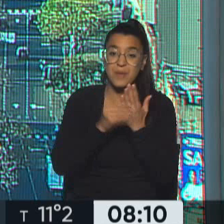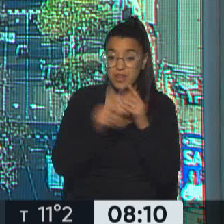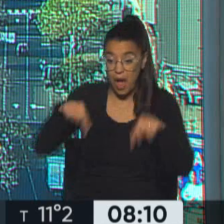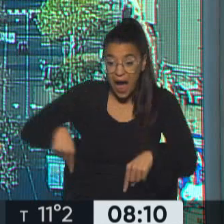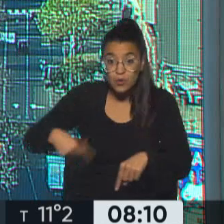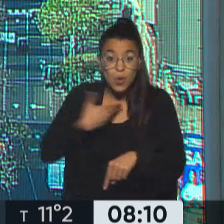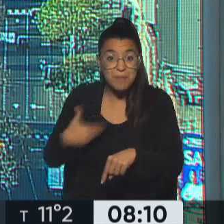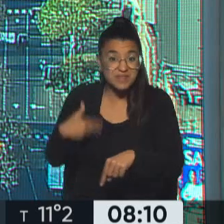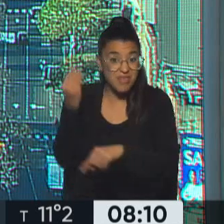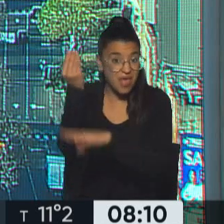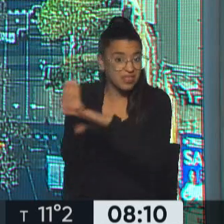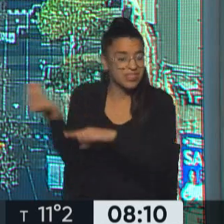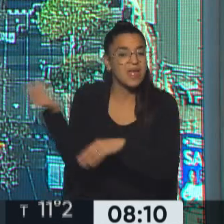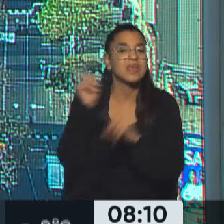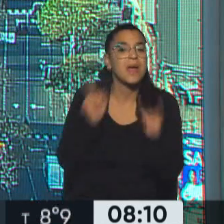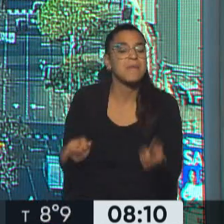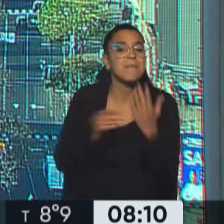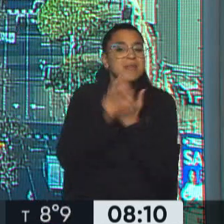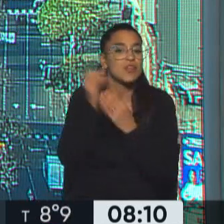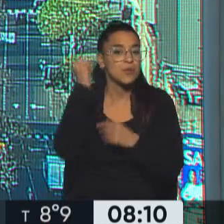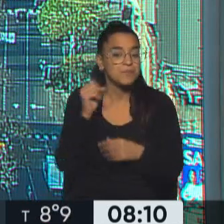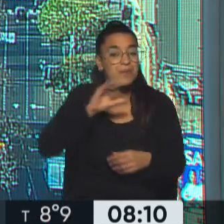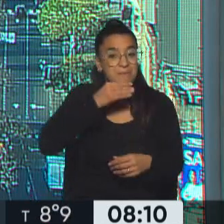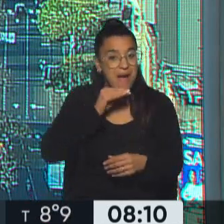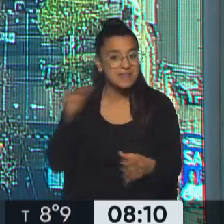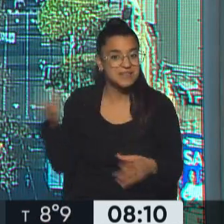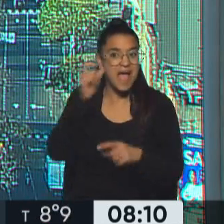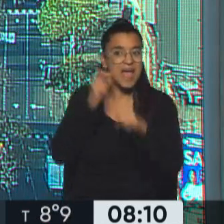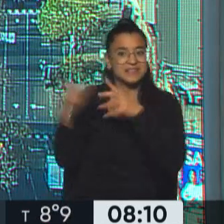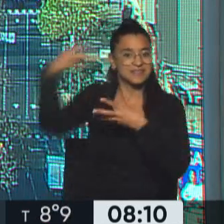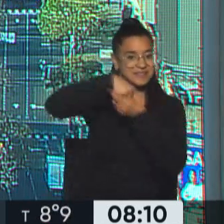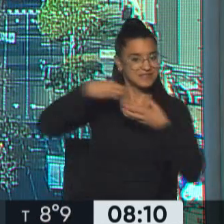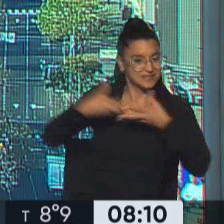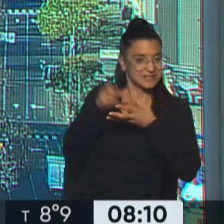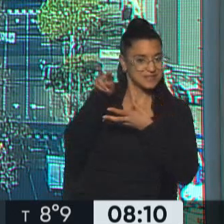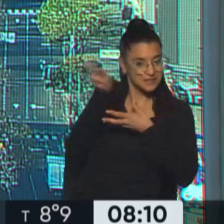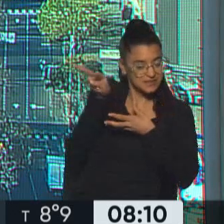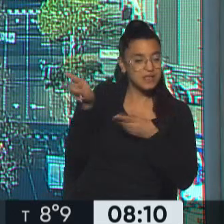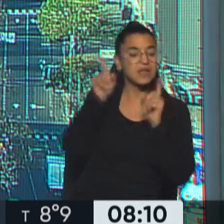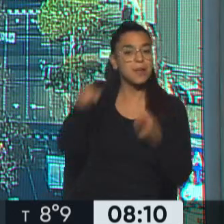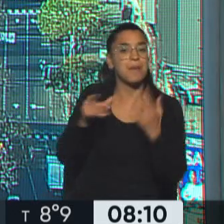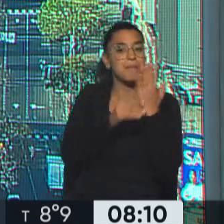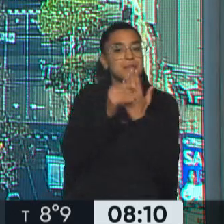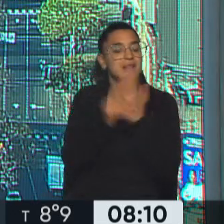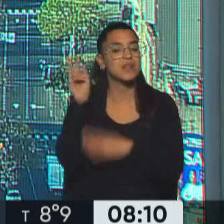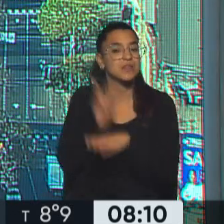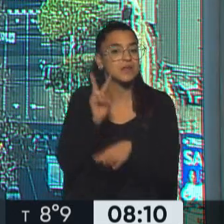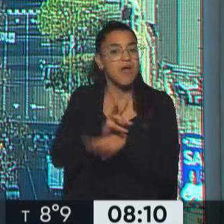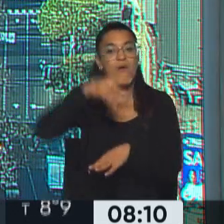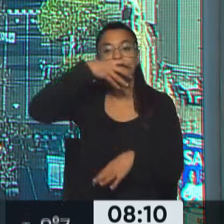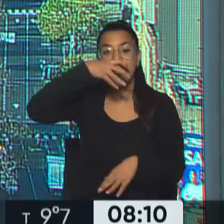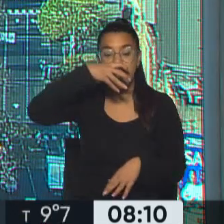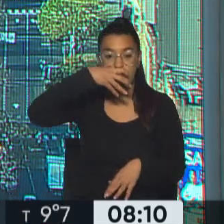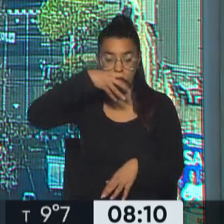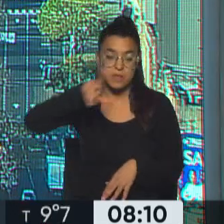Alberto Fernández El actual ministro de economía Sergio Maza y además el actual ministro de seguridad Aníbal